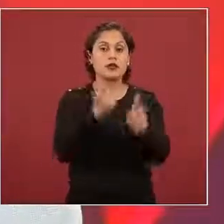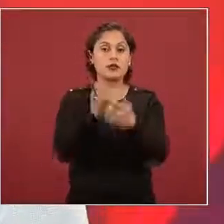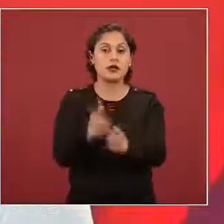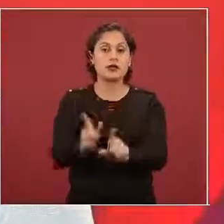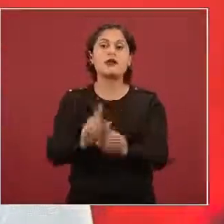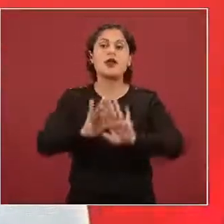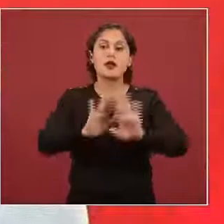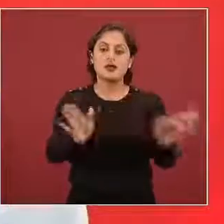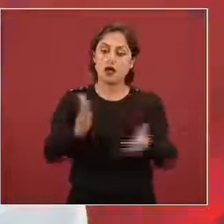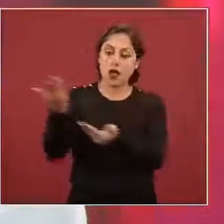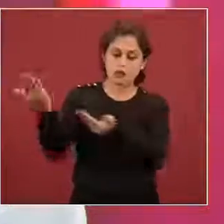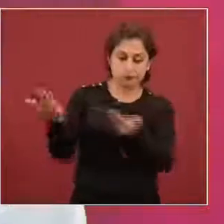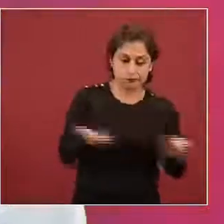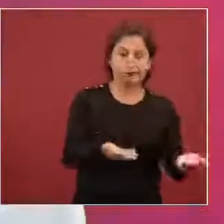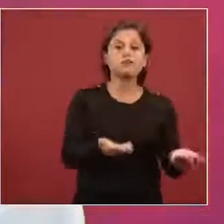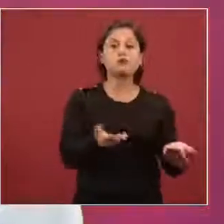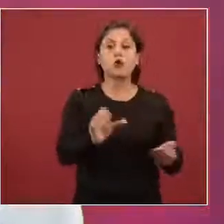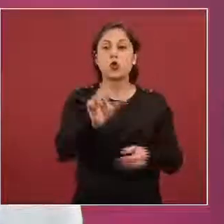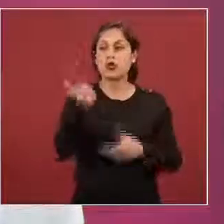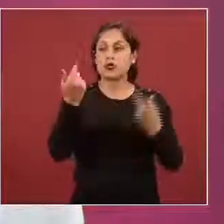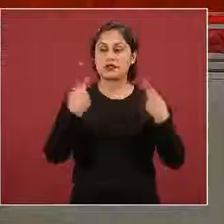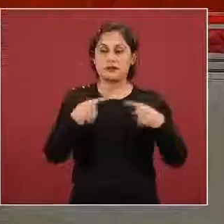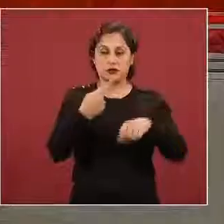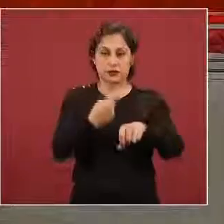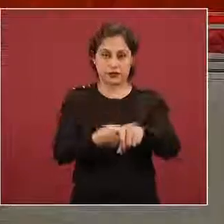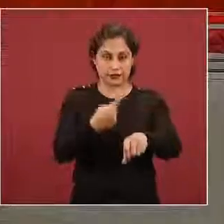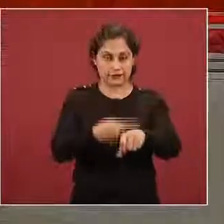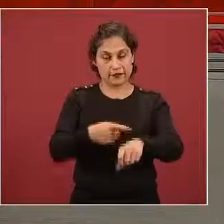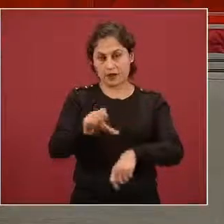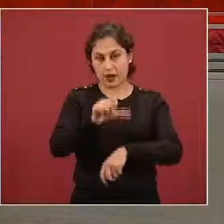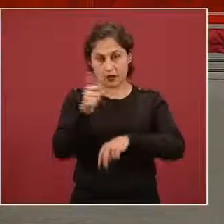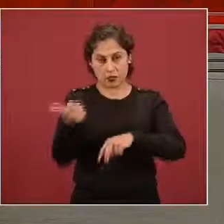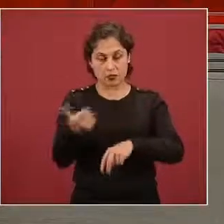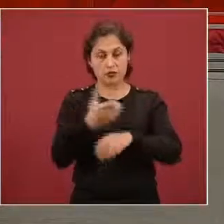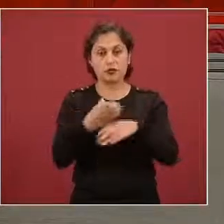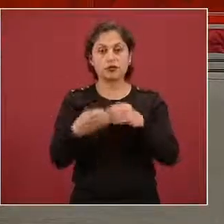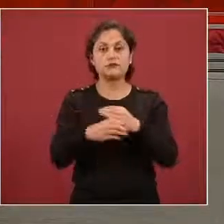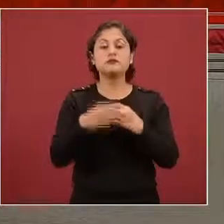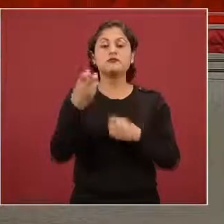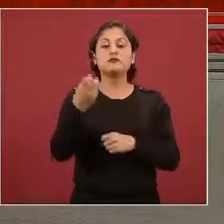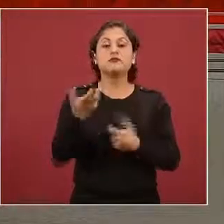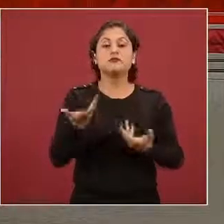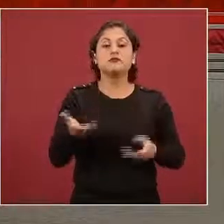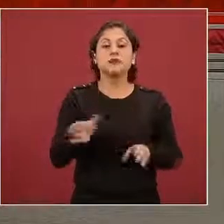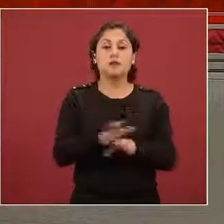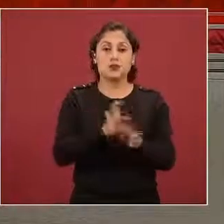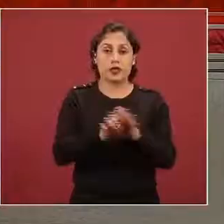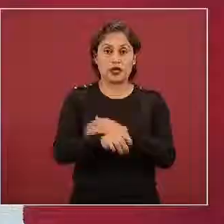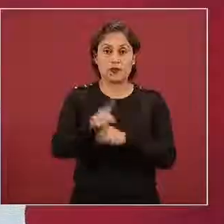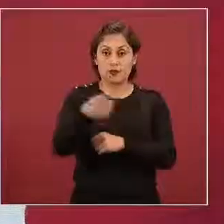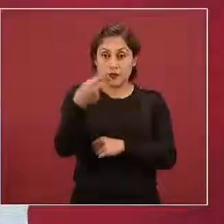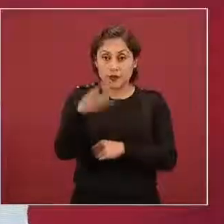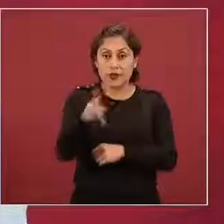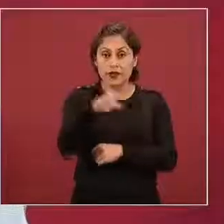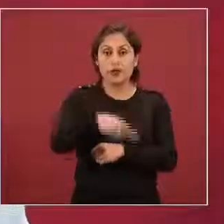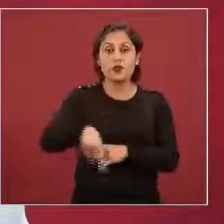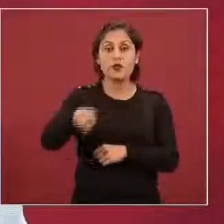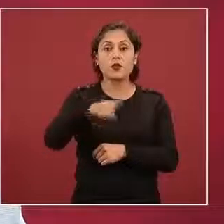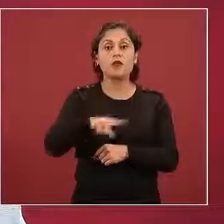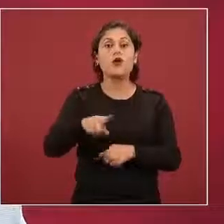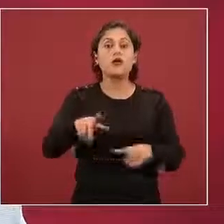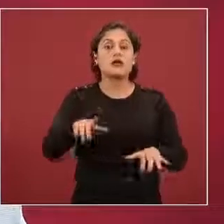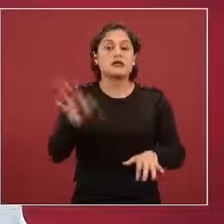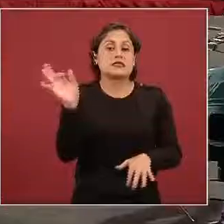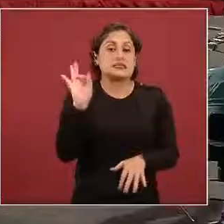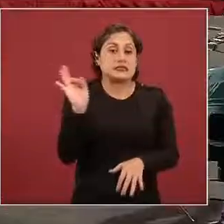padecimientos, sin perder, y esto es sumamente importante tenerlo presente, la capacidad de hacer una reconversión